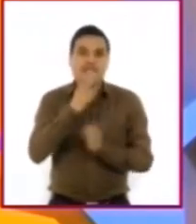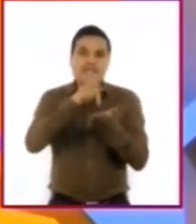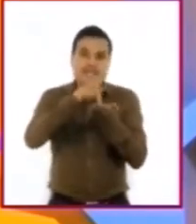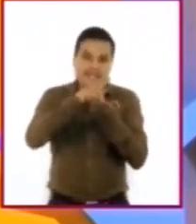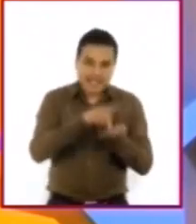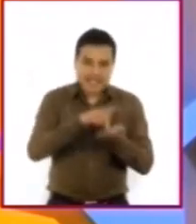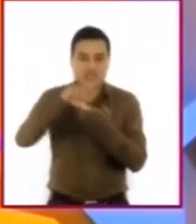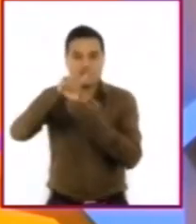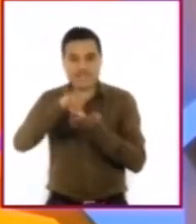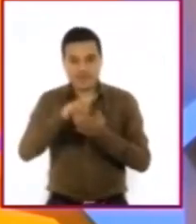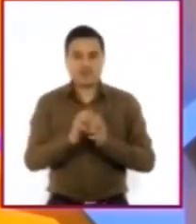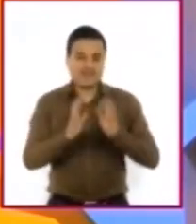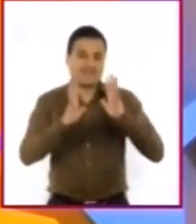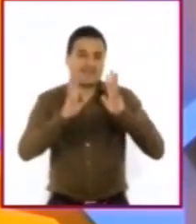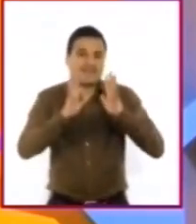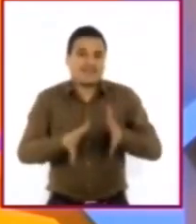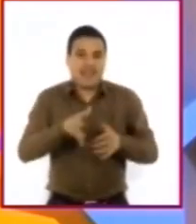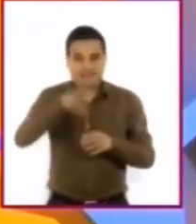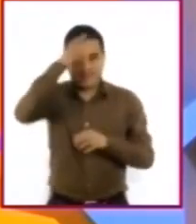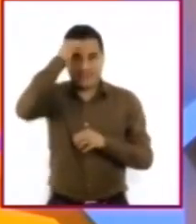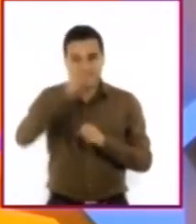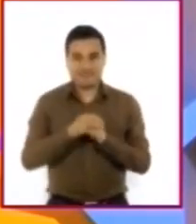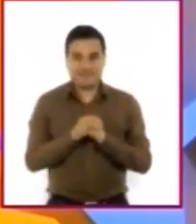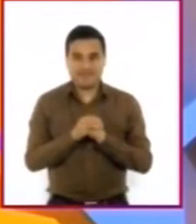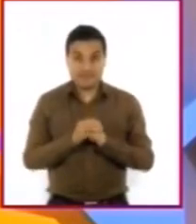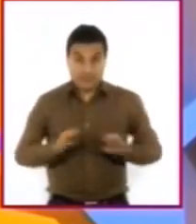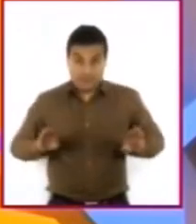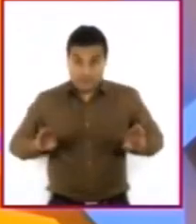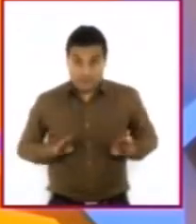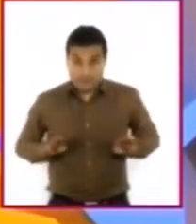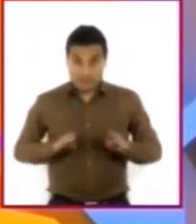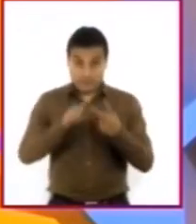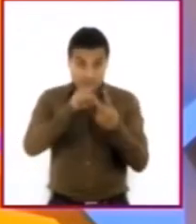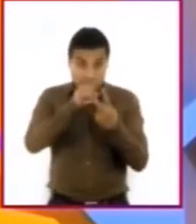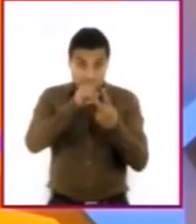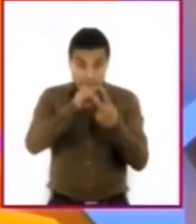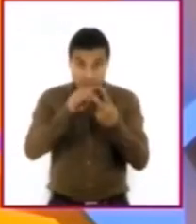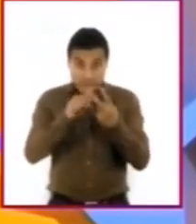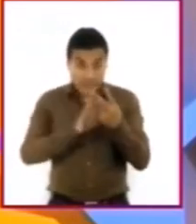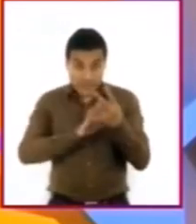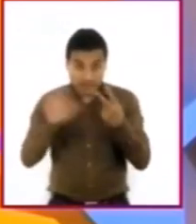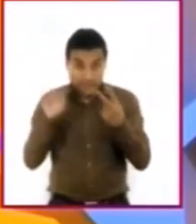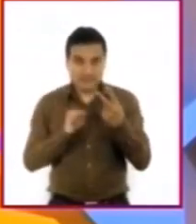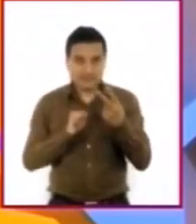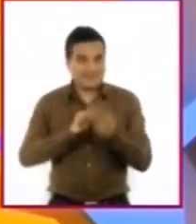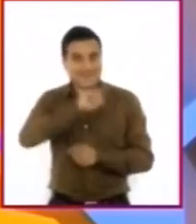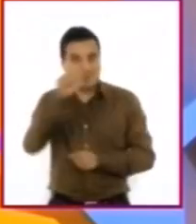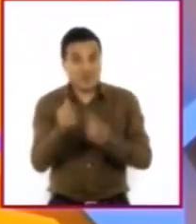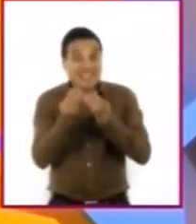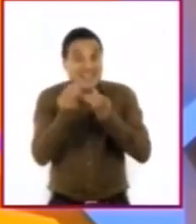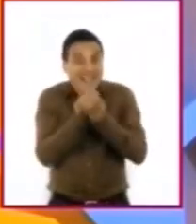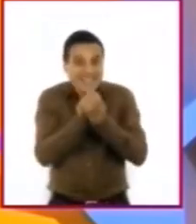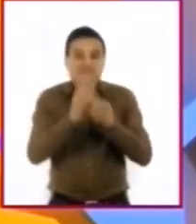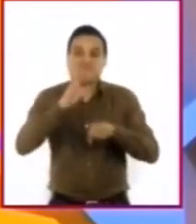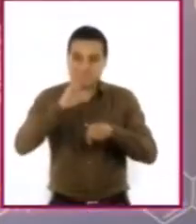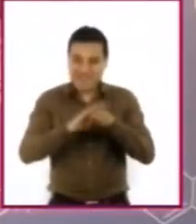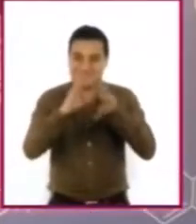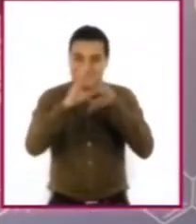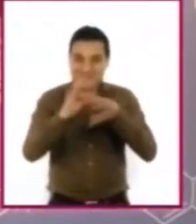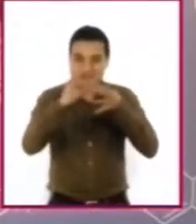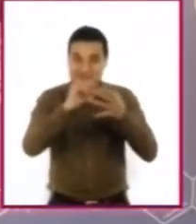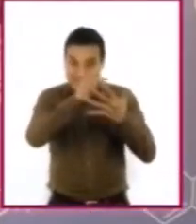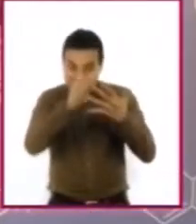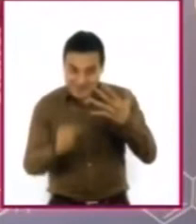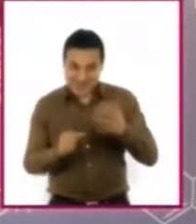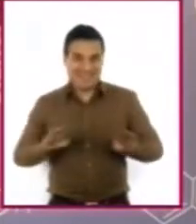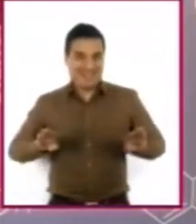embargo, no son las únicas propiedades que se pueden medir. En los siguientes programas aprenderás sobre otras propiedades.